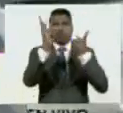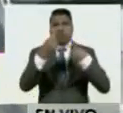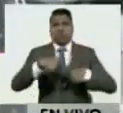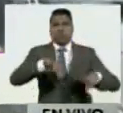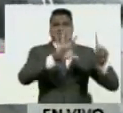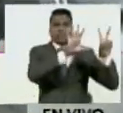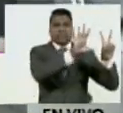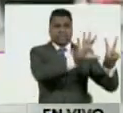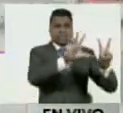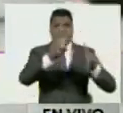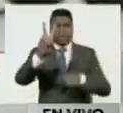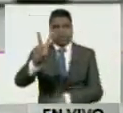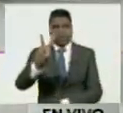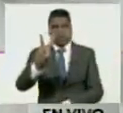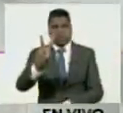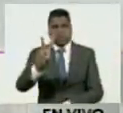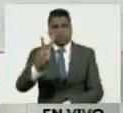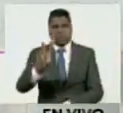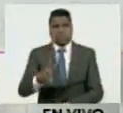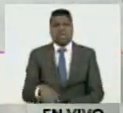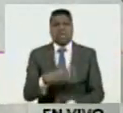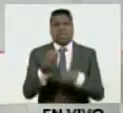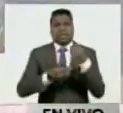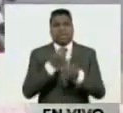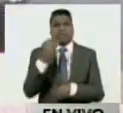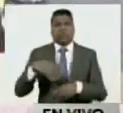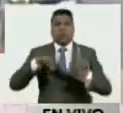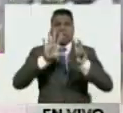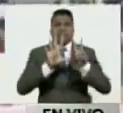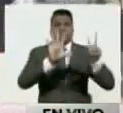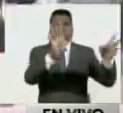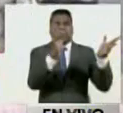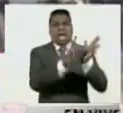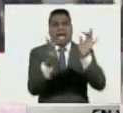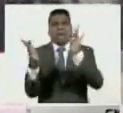estableció el 7 de abril, en donde se prohibía